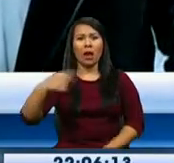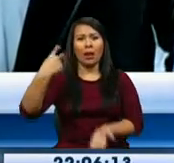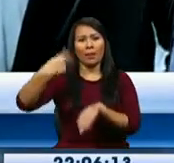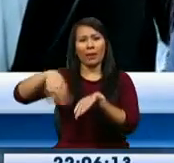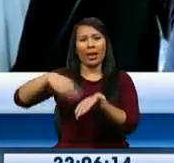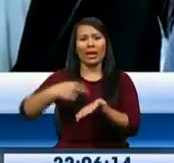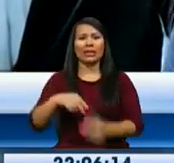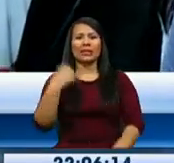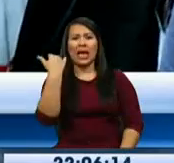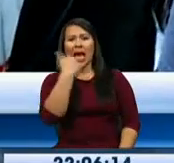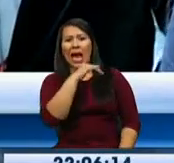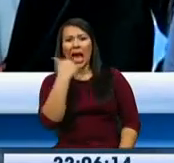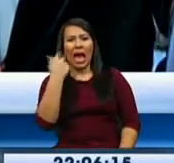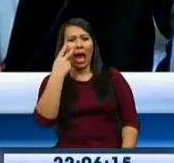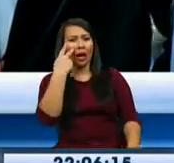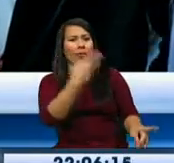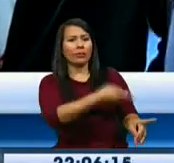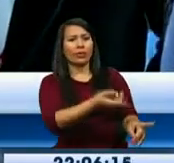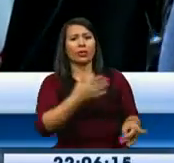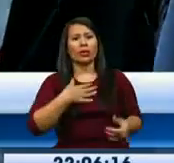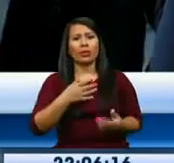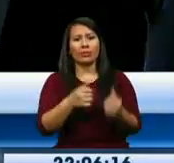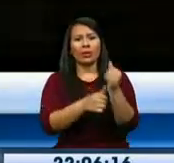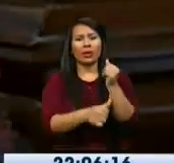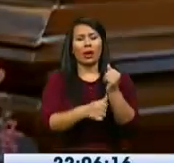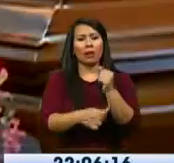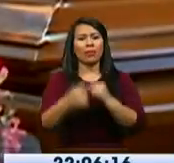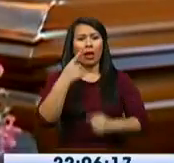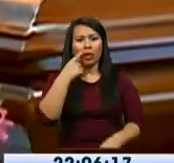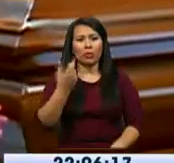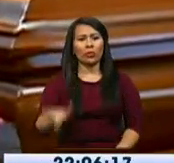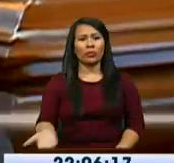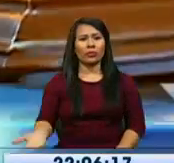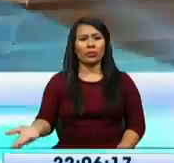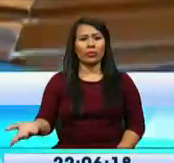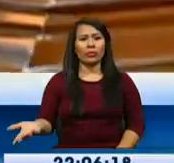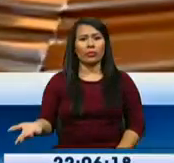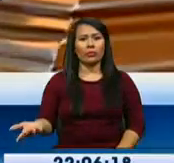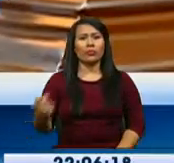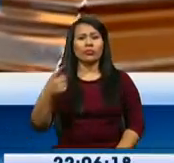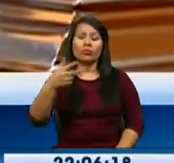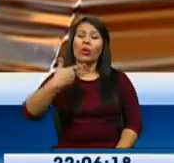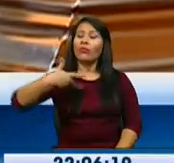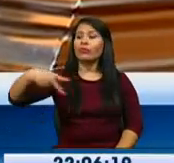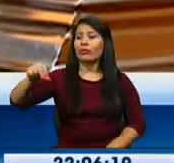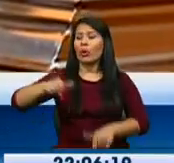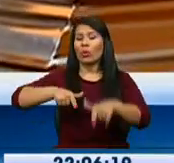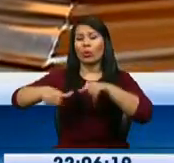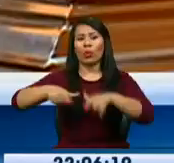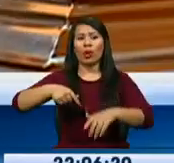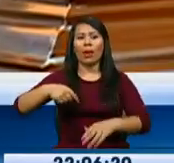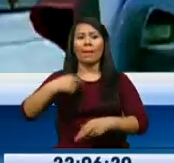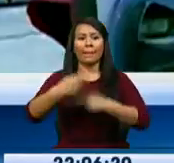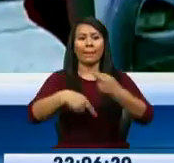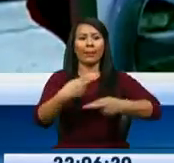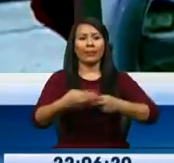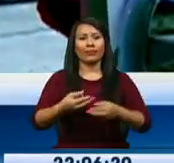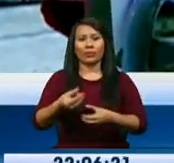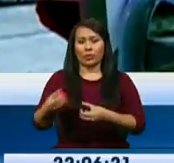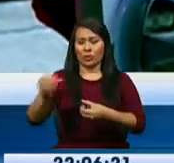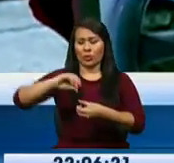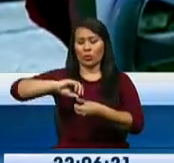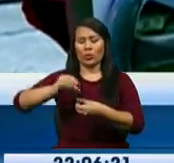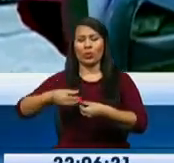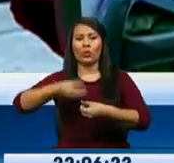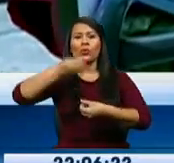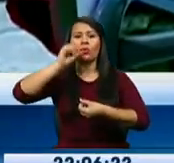bailando, riéndose, viendo lo que le hicieron a mi hermano. Ese día habían salido a ganarse unos cuantos centavos vendiendo canelazos con motivo